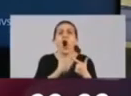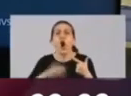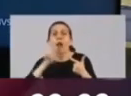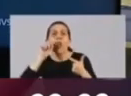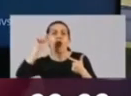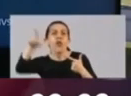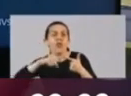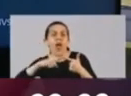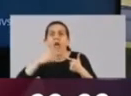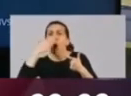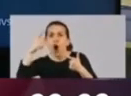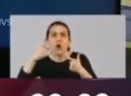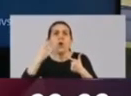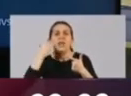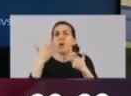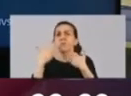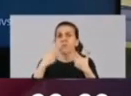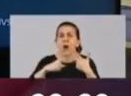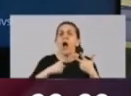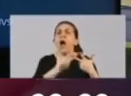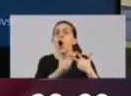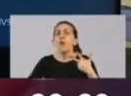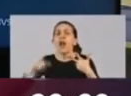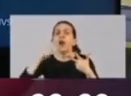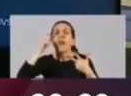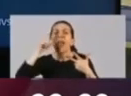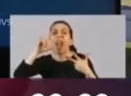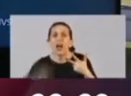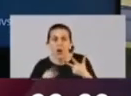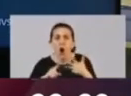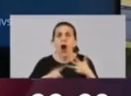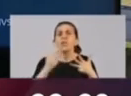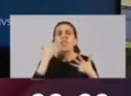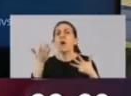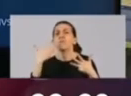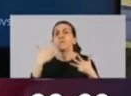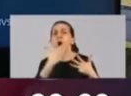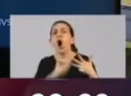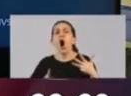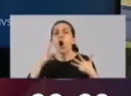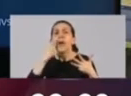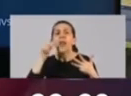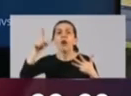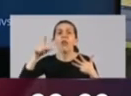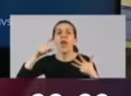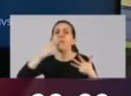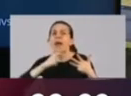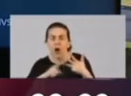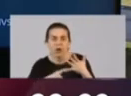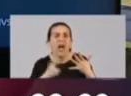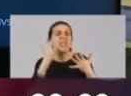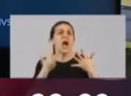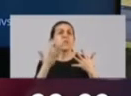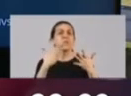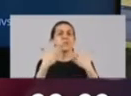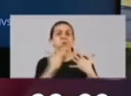gobernador de Córdoba, hablé con el gobernador de La Rioja, hablé con el gobernador de Mendoza, hablé con el